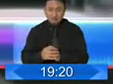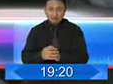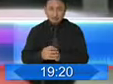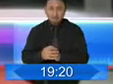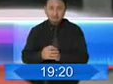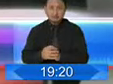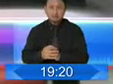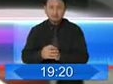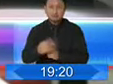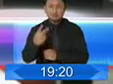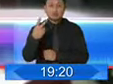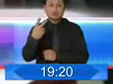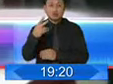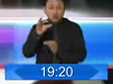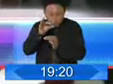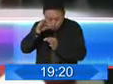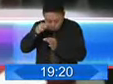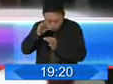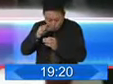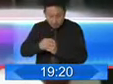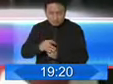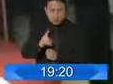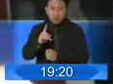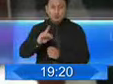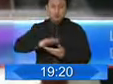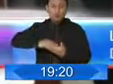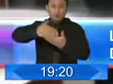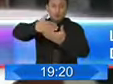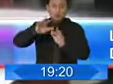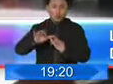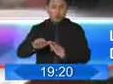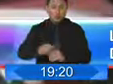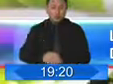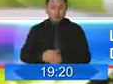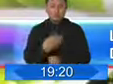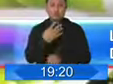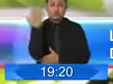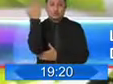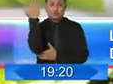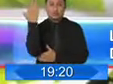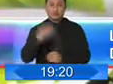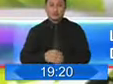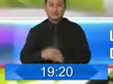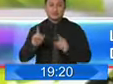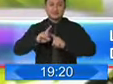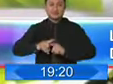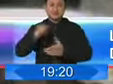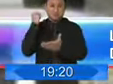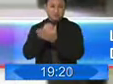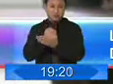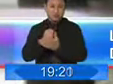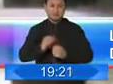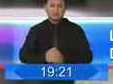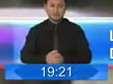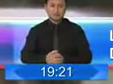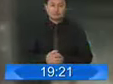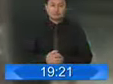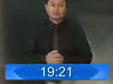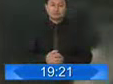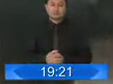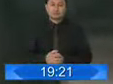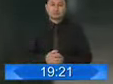se encuentran 2 microscopios, un computador portátil, 4 televisores de diferentes marcas. En Loja,